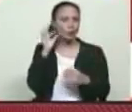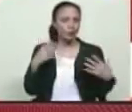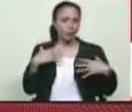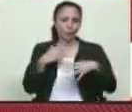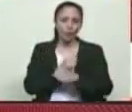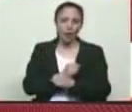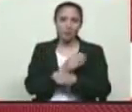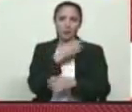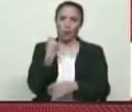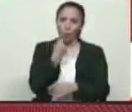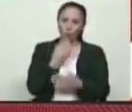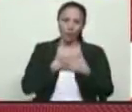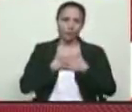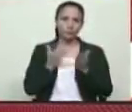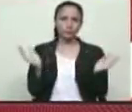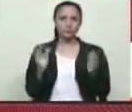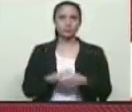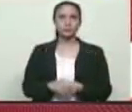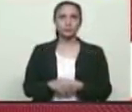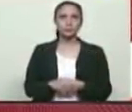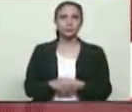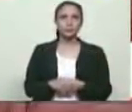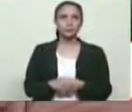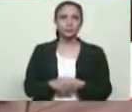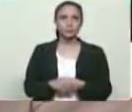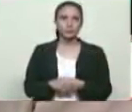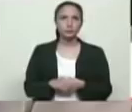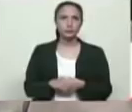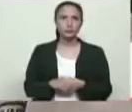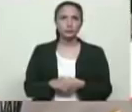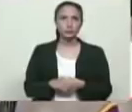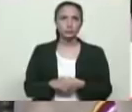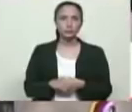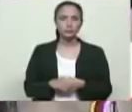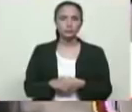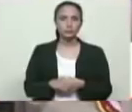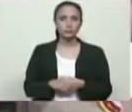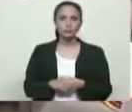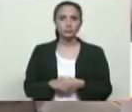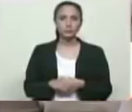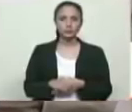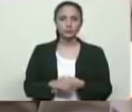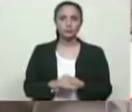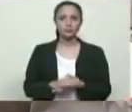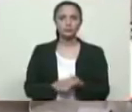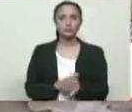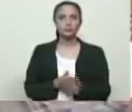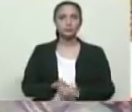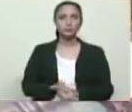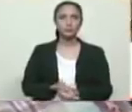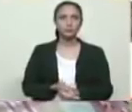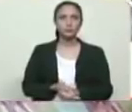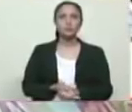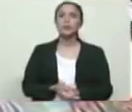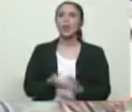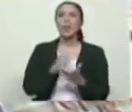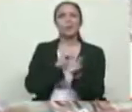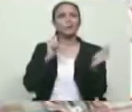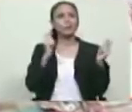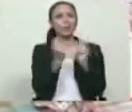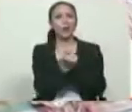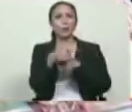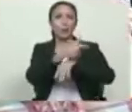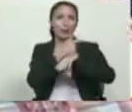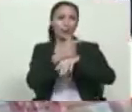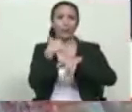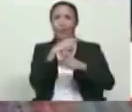ustedes, juventud. Confío en la conciencia que ustedes tienen, que es grandísima. ¿Qué cosas hay que cambiar en el